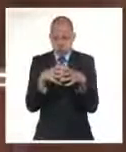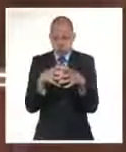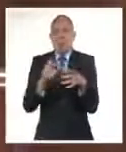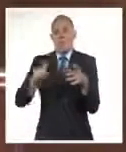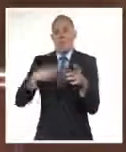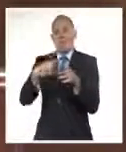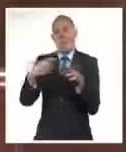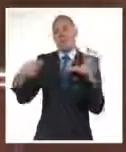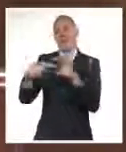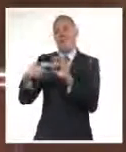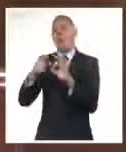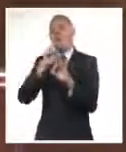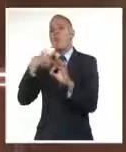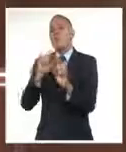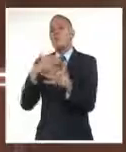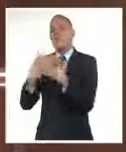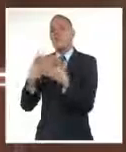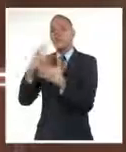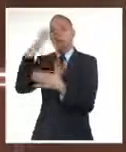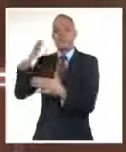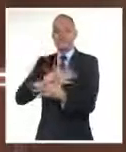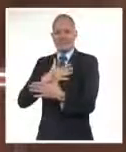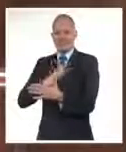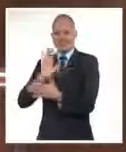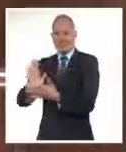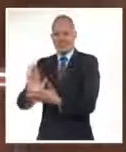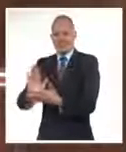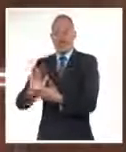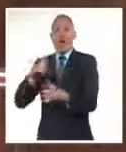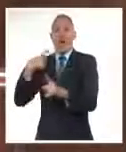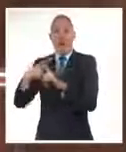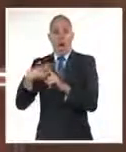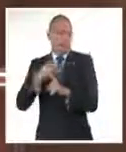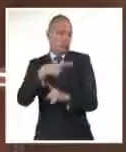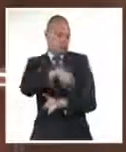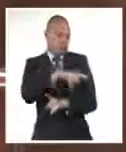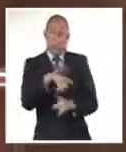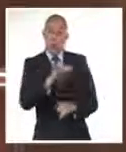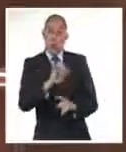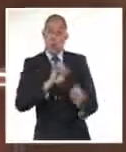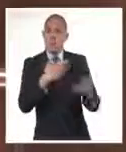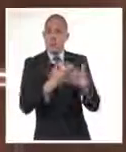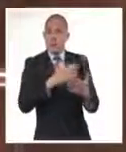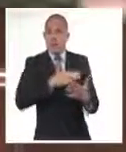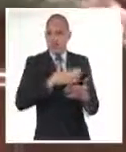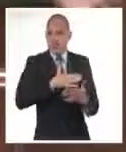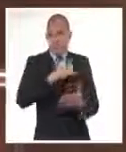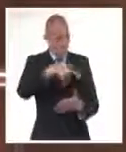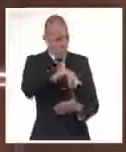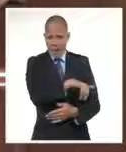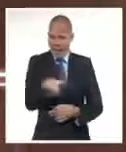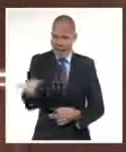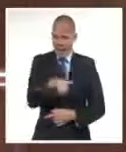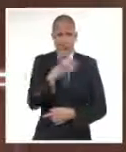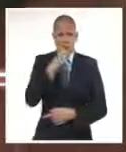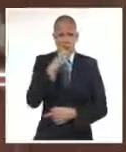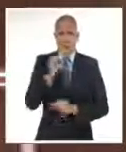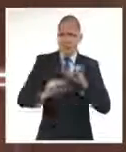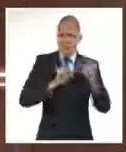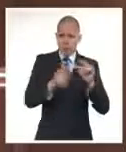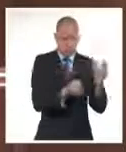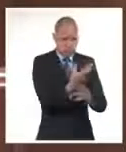empresarial estatal consolidado y un sector de nuevas empresas, micro, pequeñas y medianas, estatales y privadas, que está emergiendo y